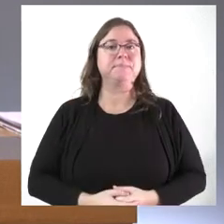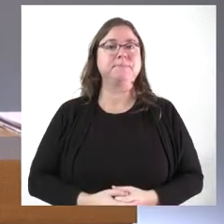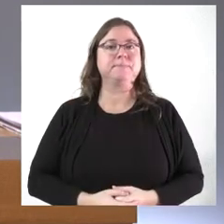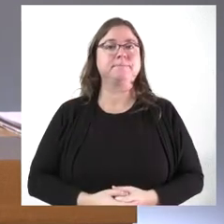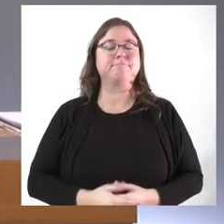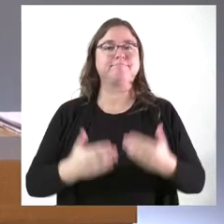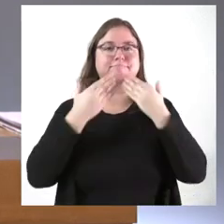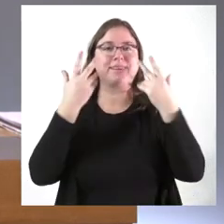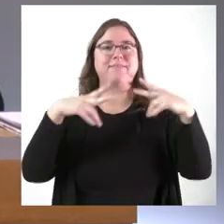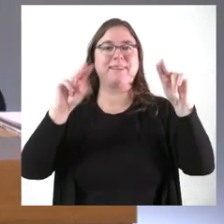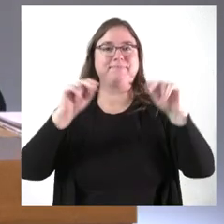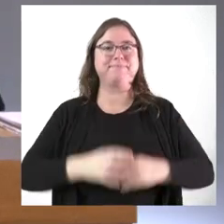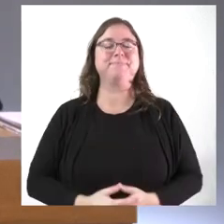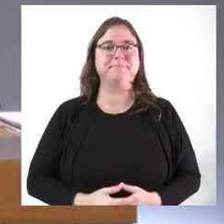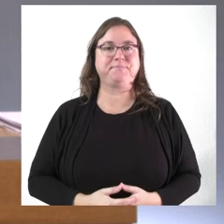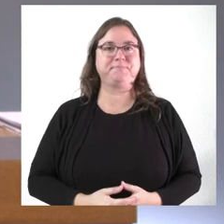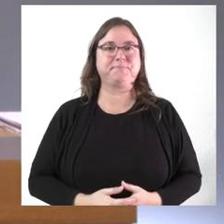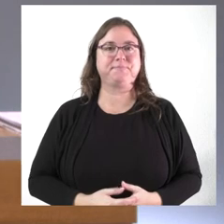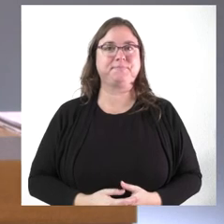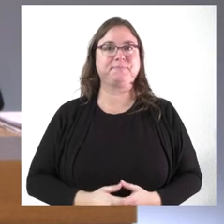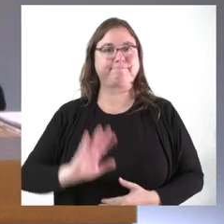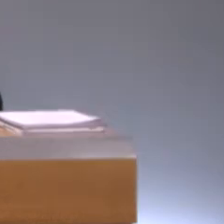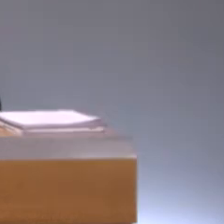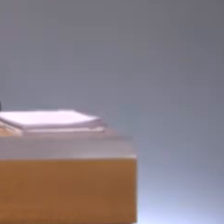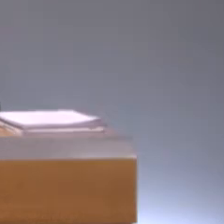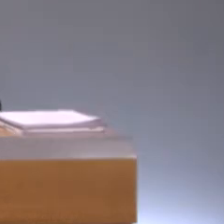terminamos aquí gracias muchas gracias